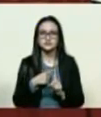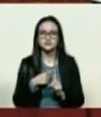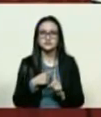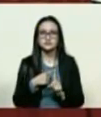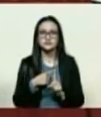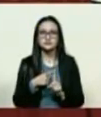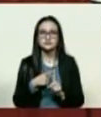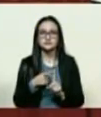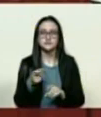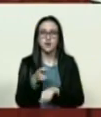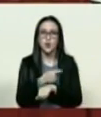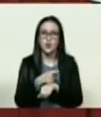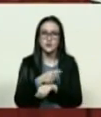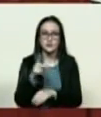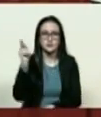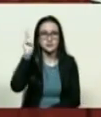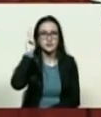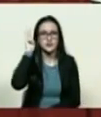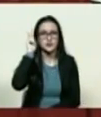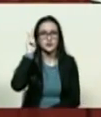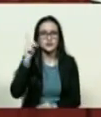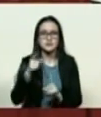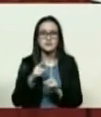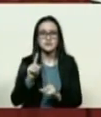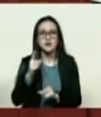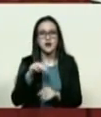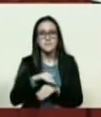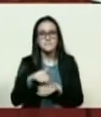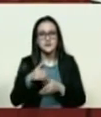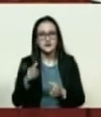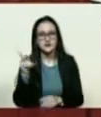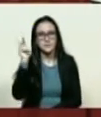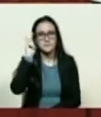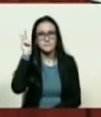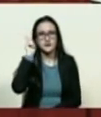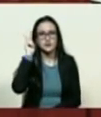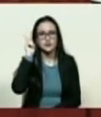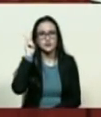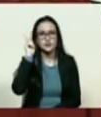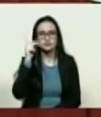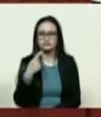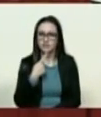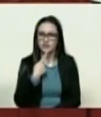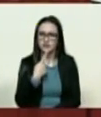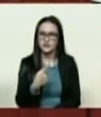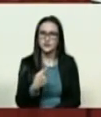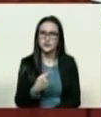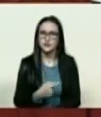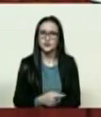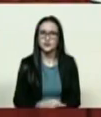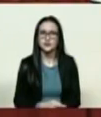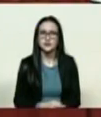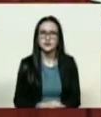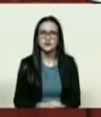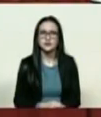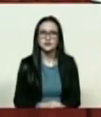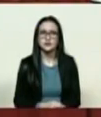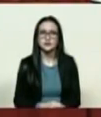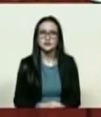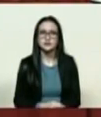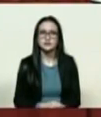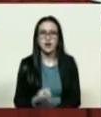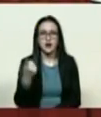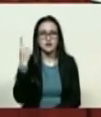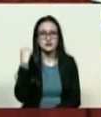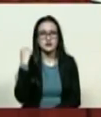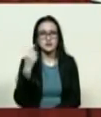desde el gobierno de Perú. La primera ministra de Perú, Mercedes Arauz, ella había dicho, y se lo digo textualmente, el día de